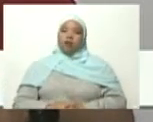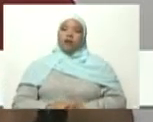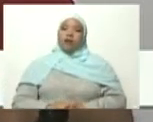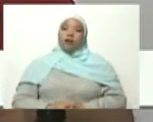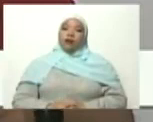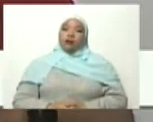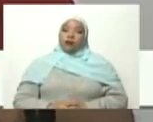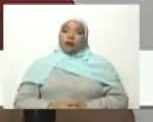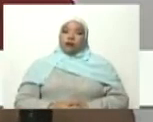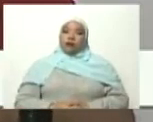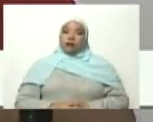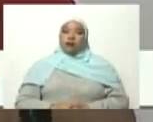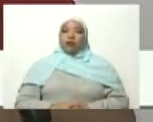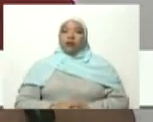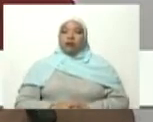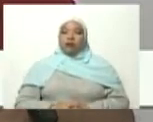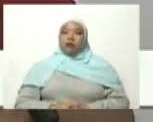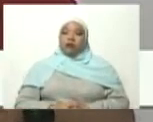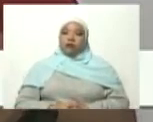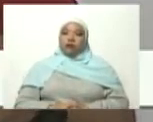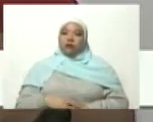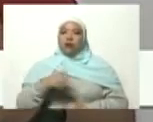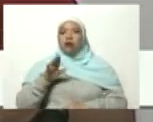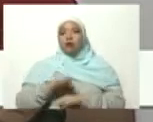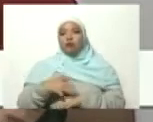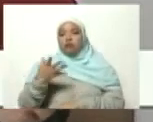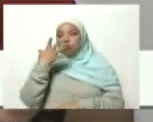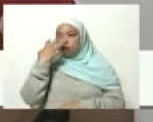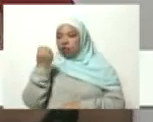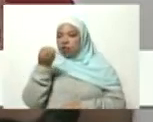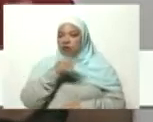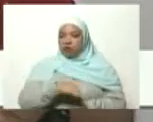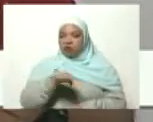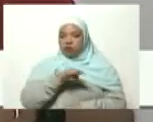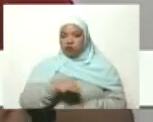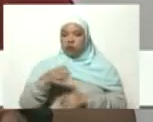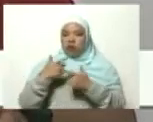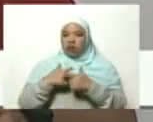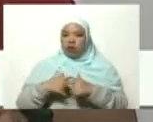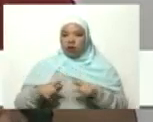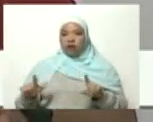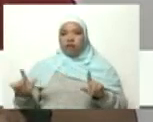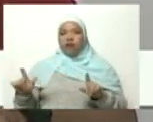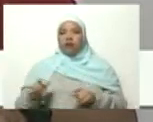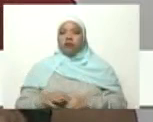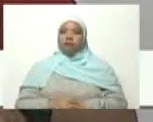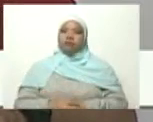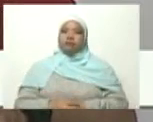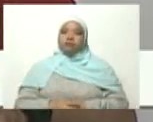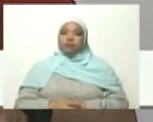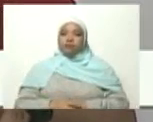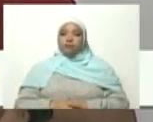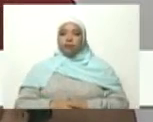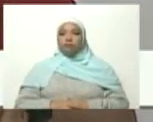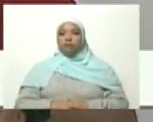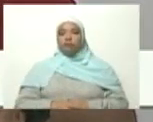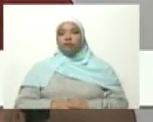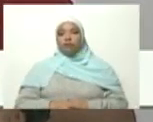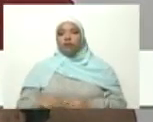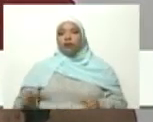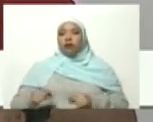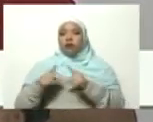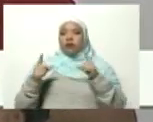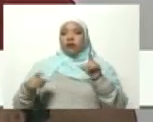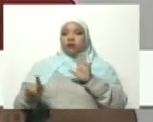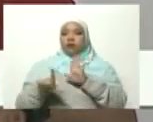Ahora, ojalá ellos se pudieran entender que Venezuela es un país libre, soberano, independiente. Que por muy grandes que sean